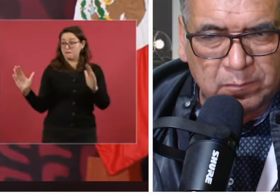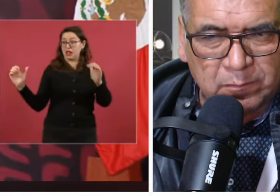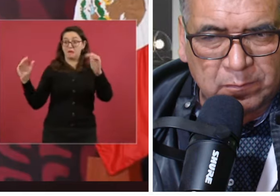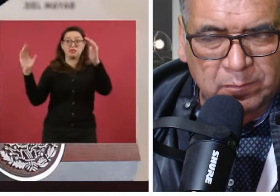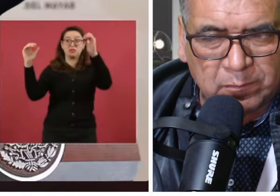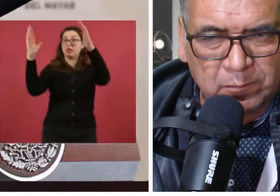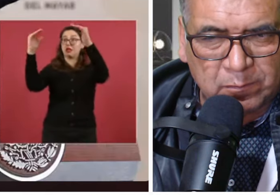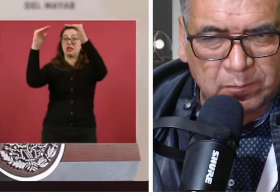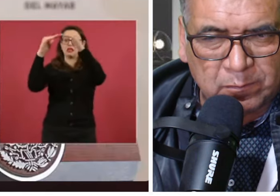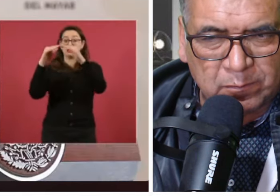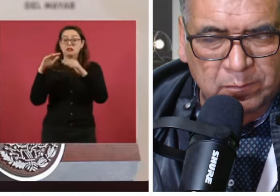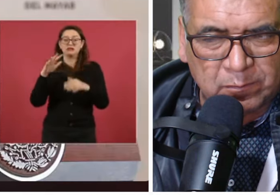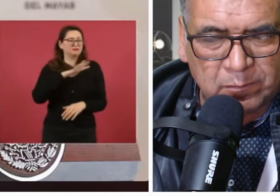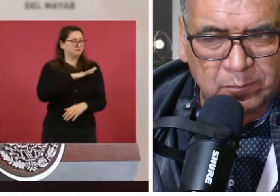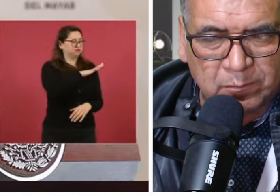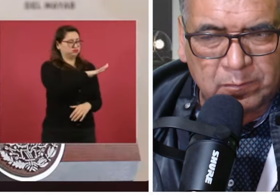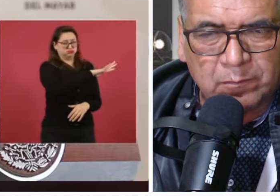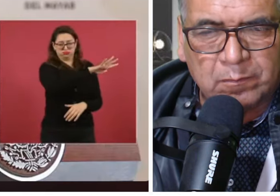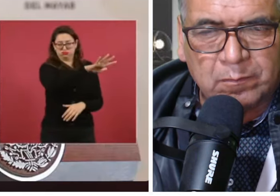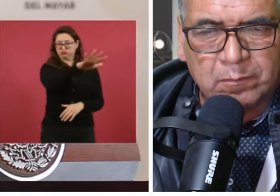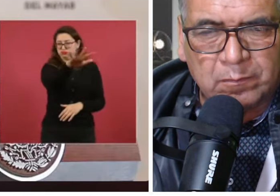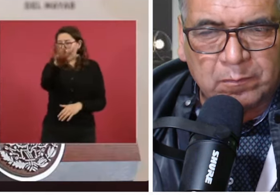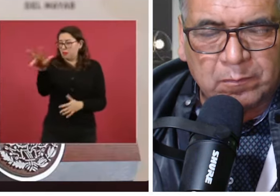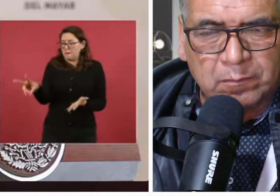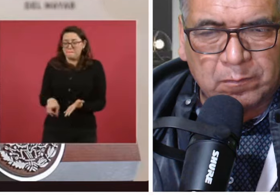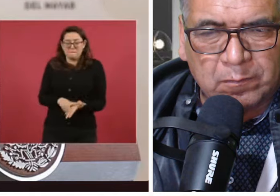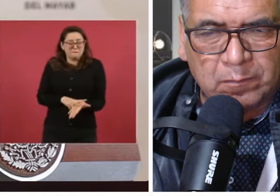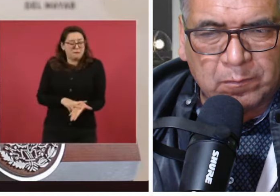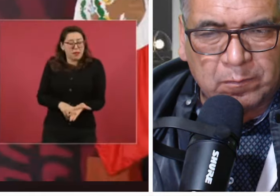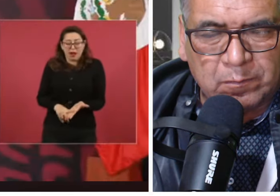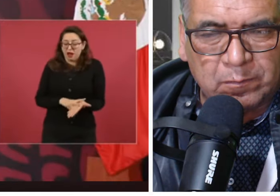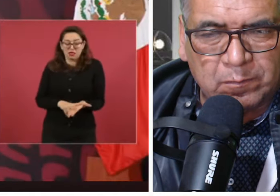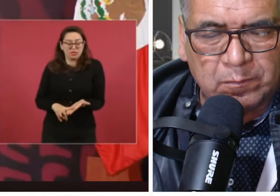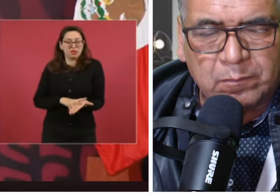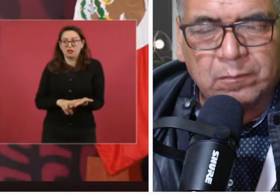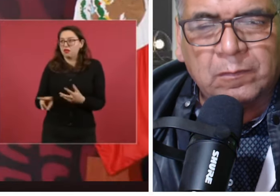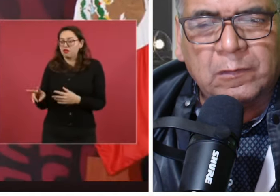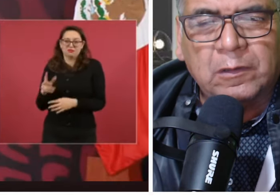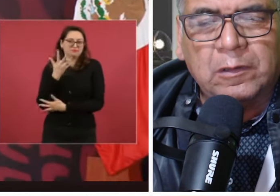y un mar verde de selva.